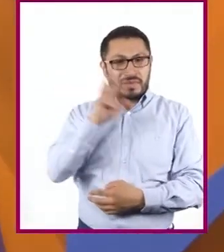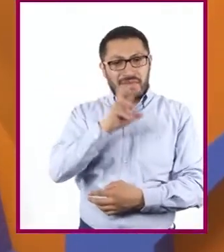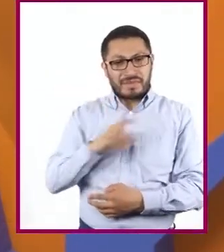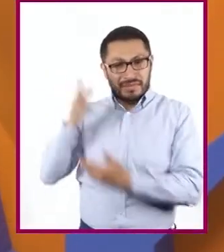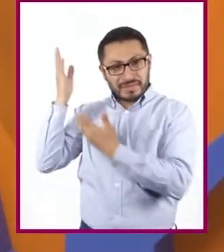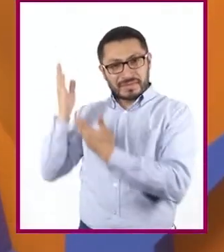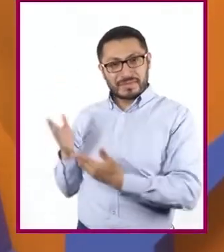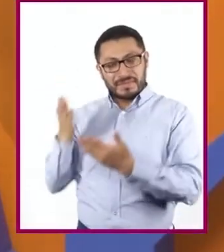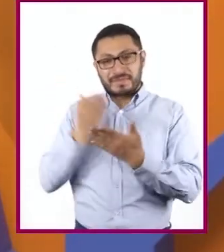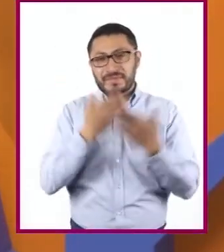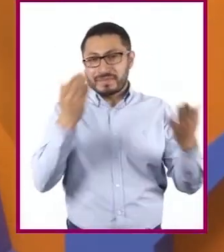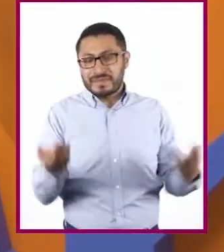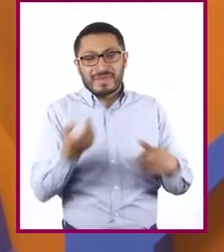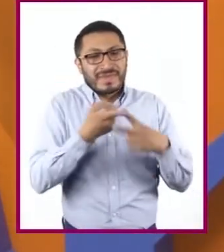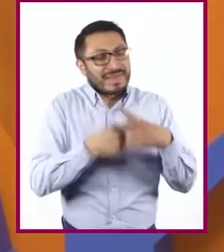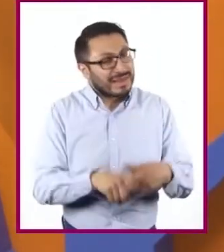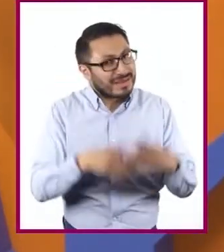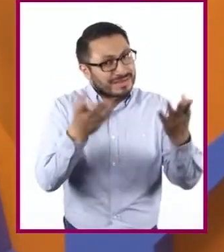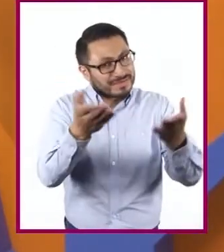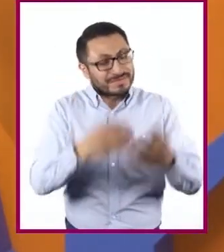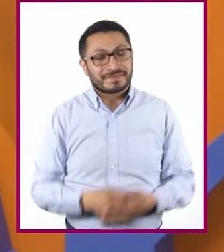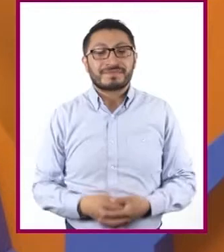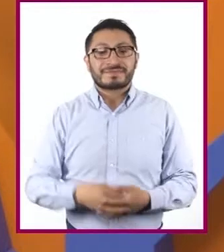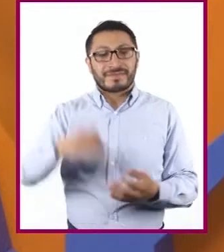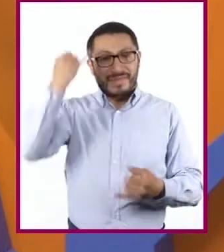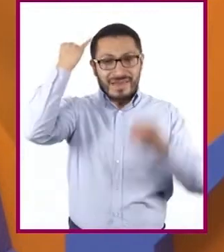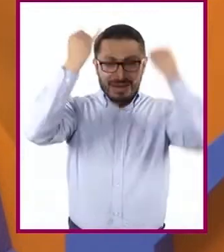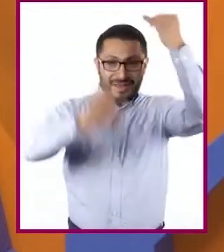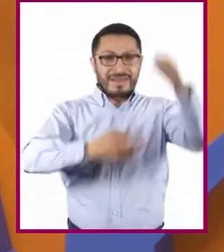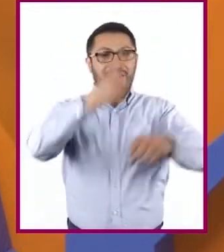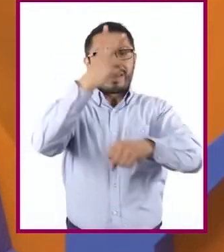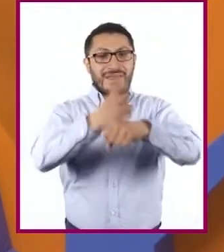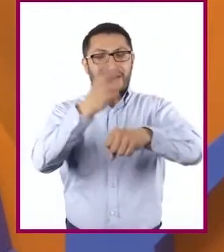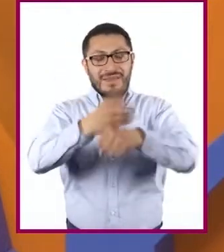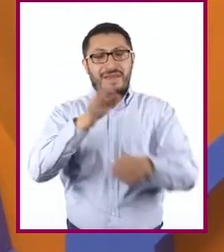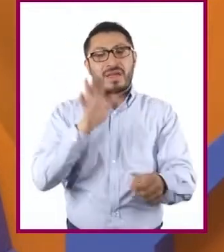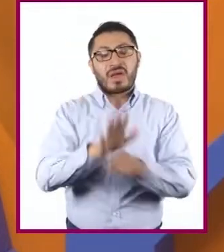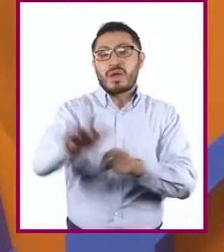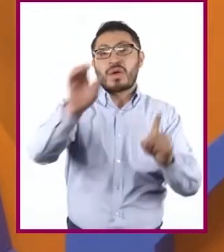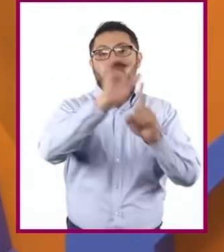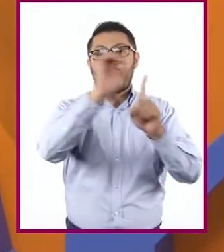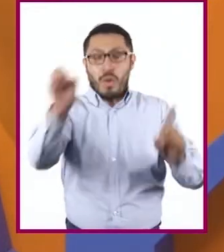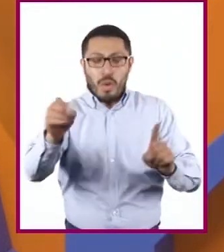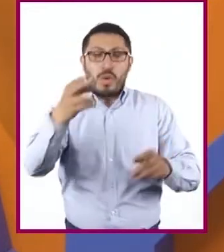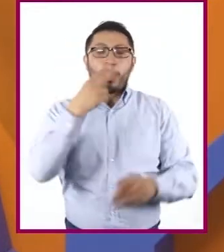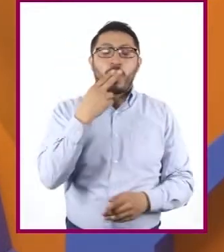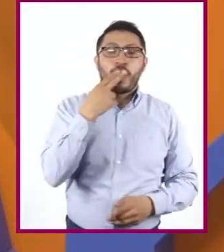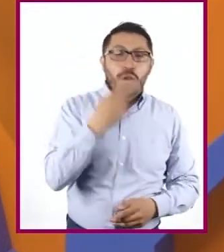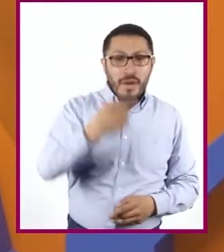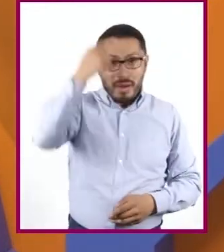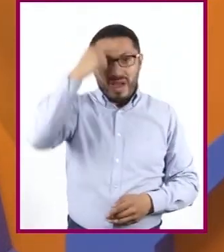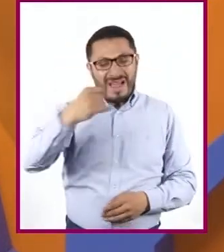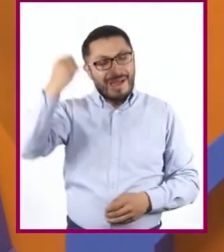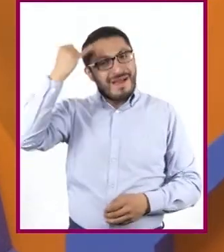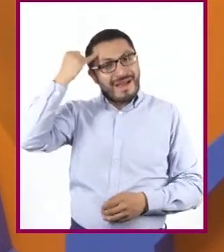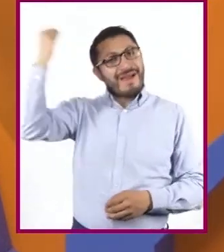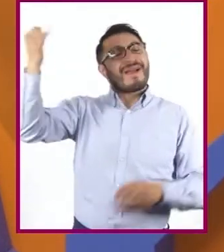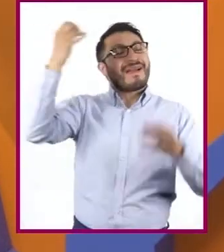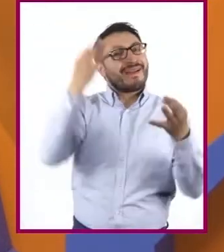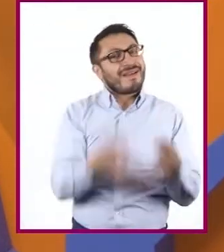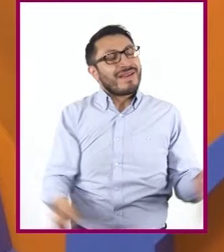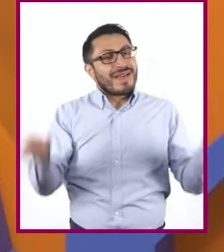sí, entremos en materia. Las ideas secundarias son oraciones que apoyan o sustentan la idea principal de un